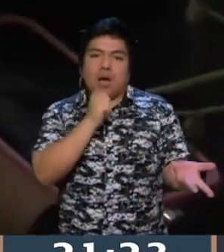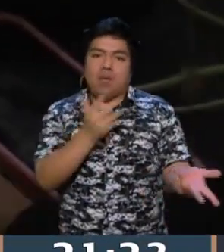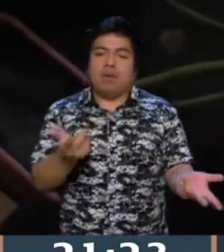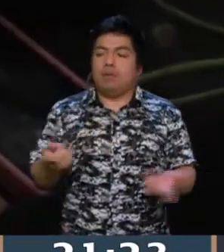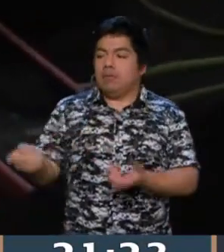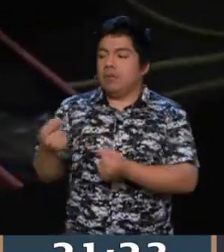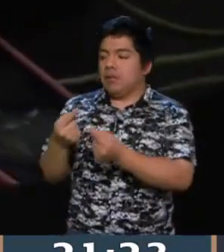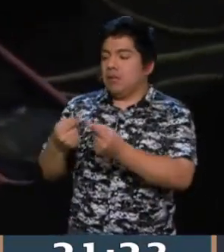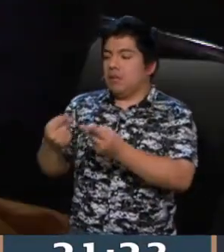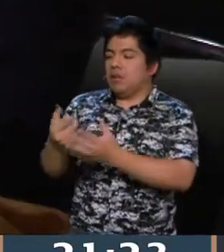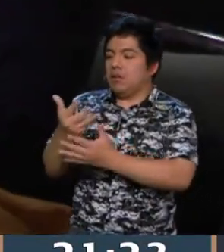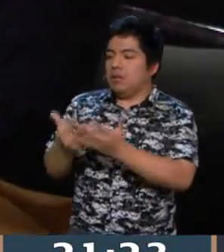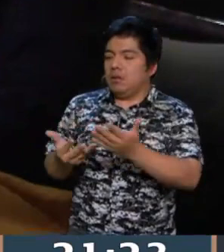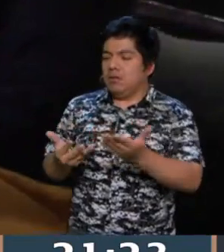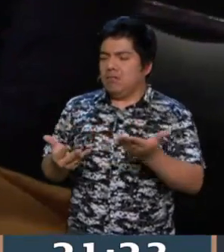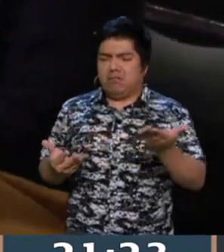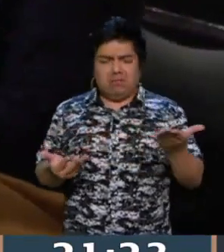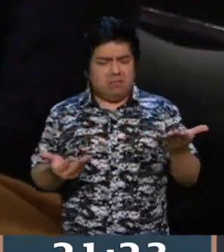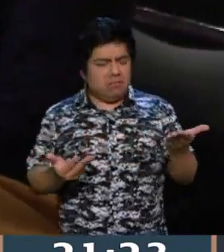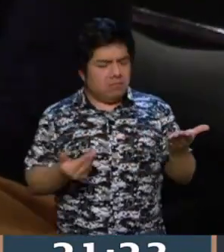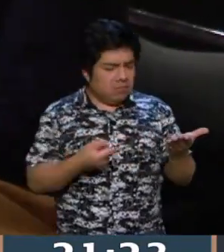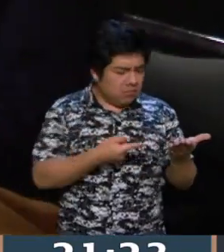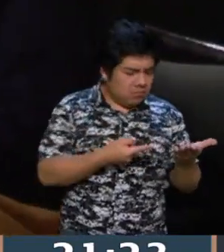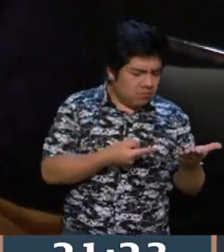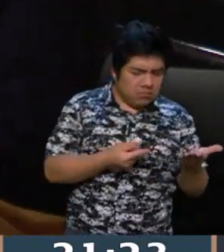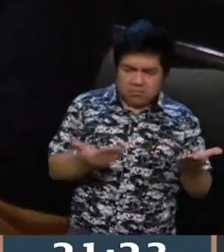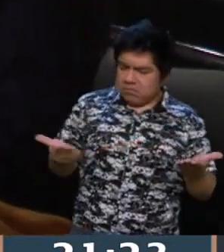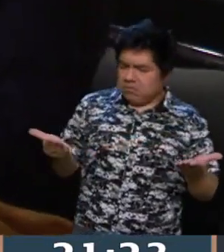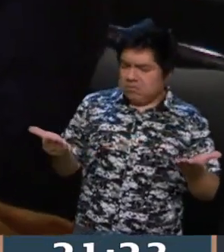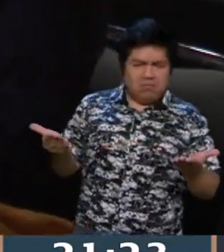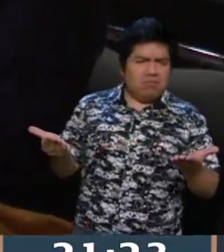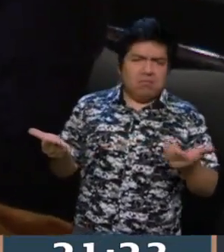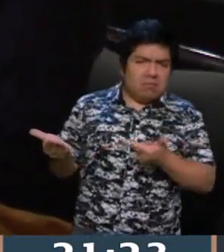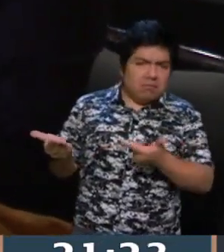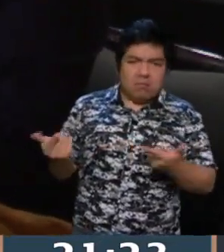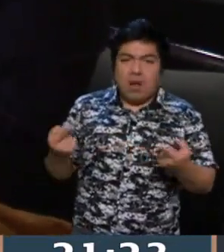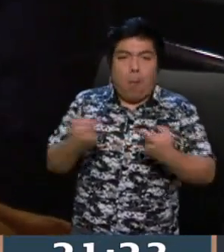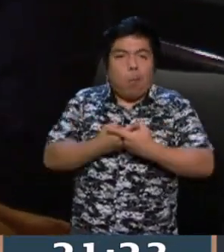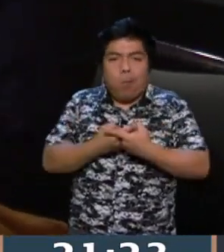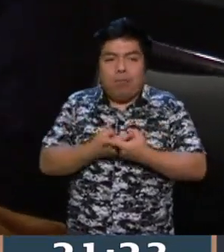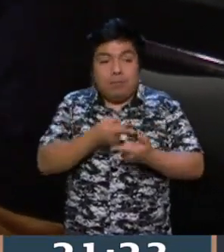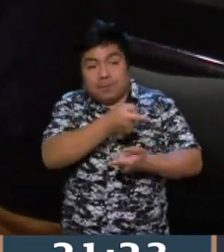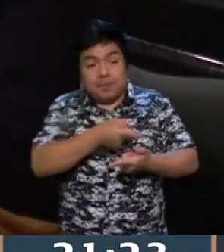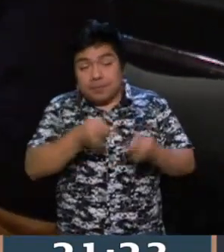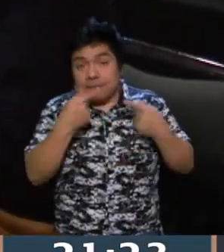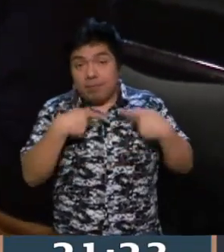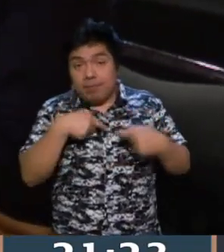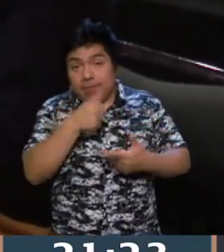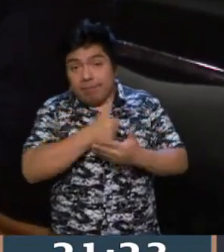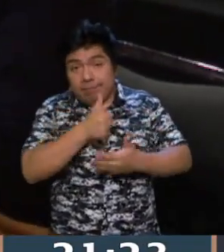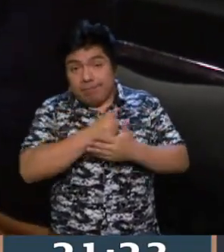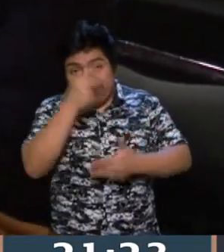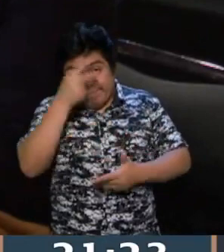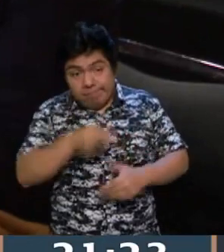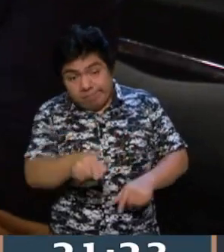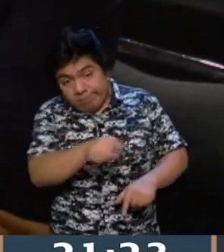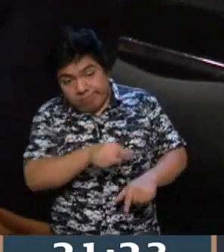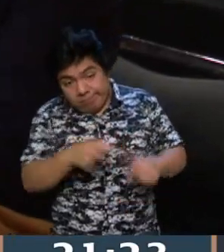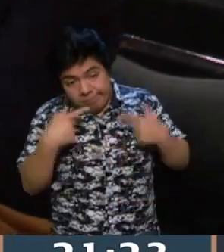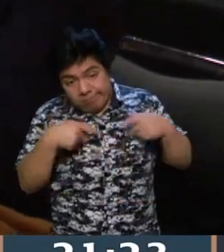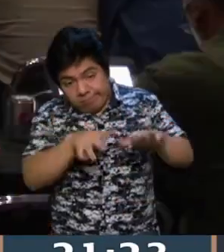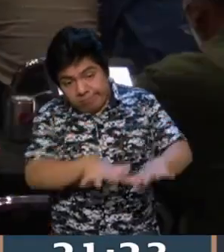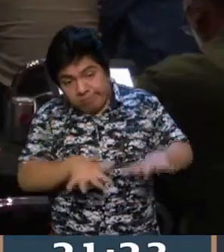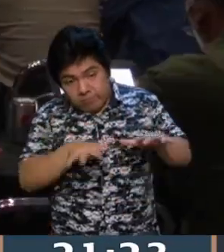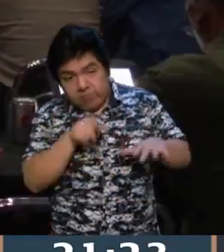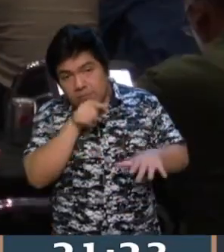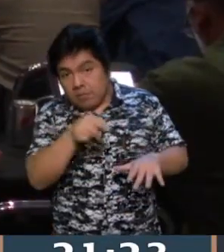hablando de acciones que no corresponden con la realidad. Creemos que los ciudadanos tienen todo el derecho, pues, de saber